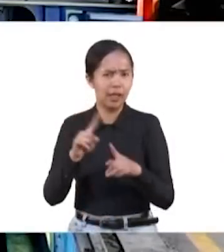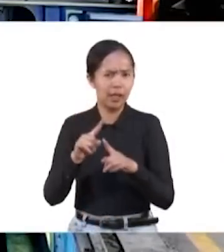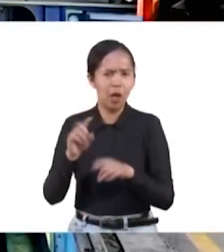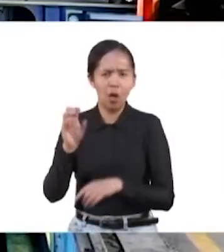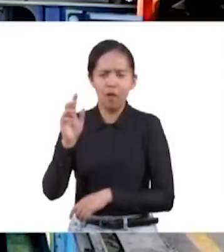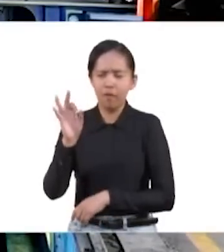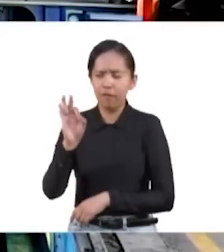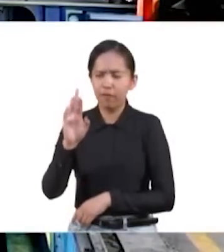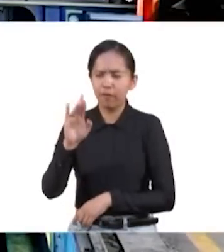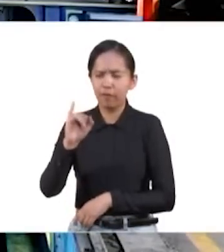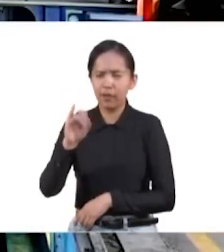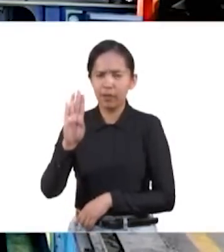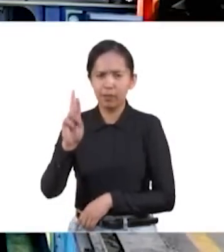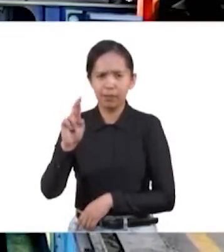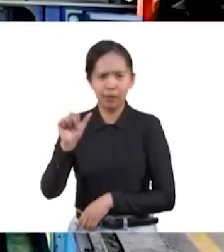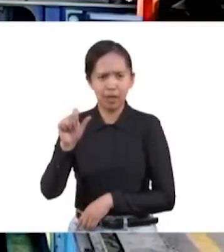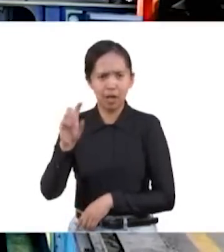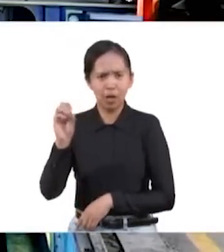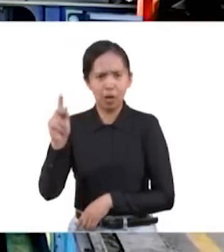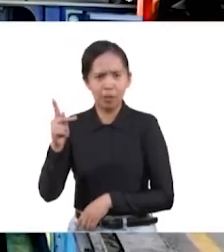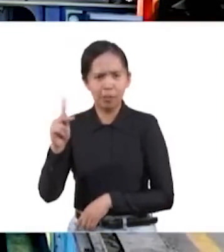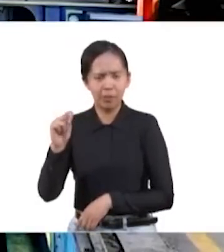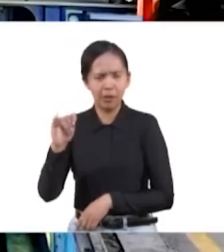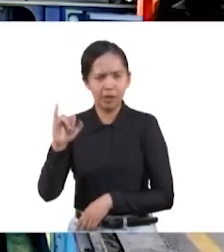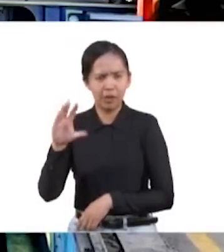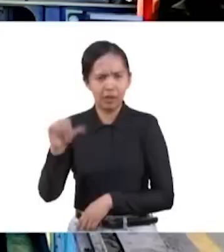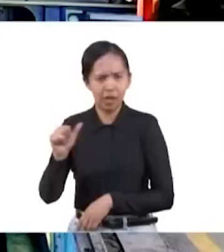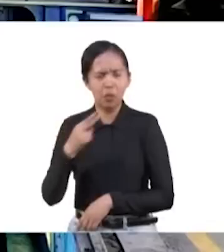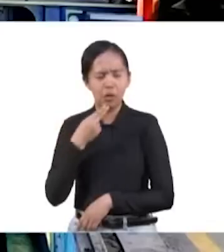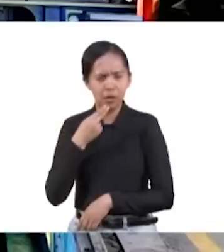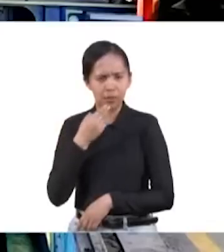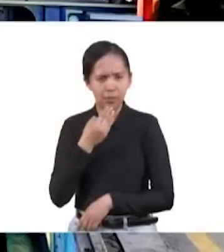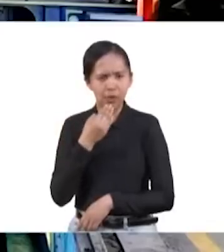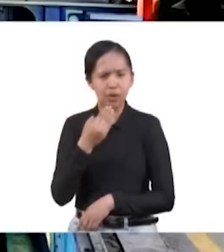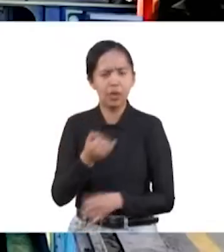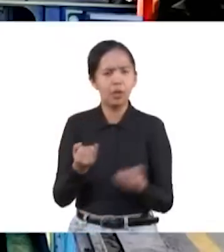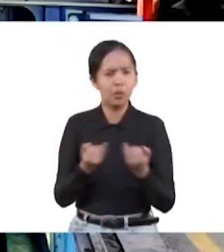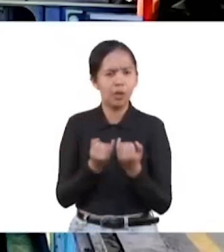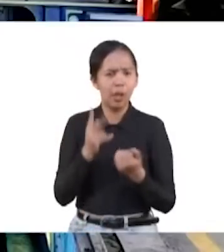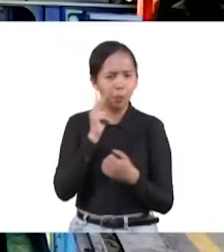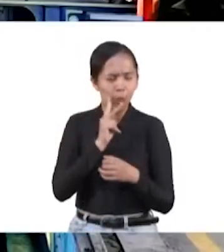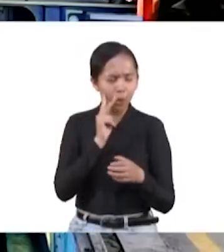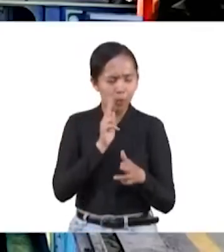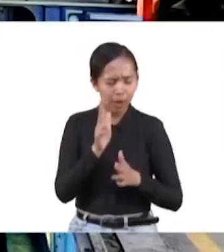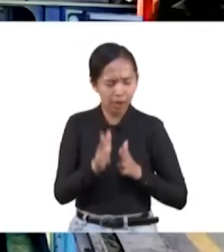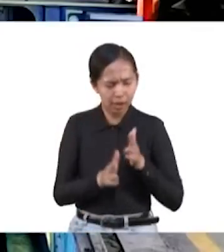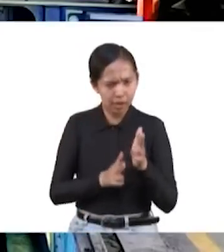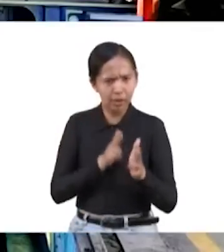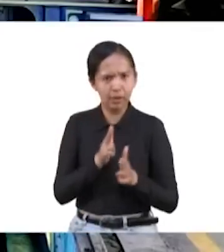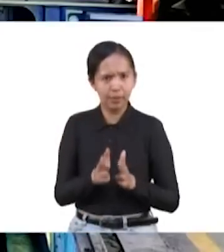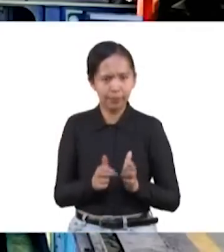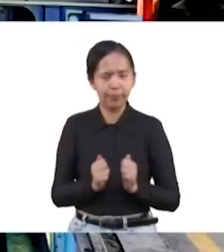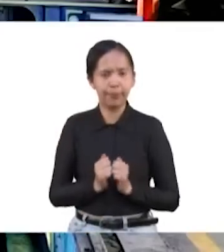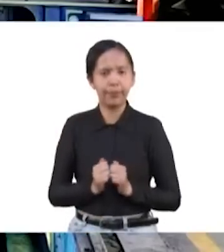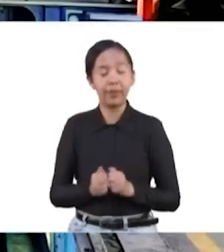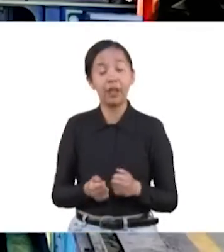fibra óptica, pruebas de funcionamiento del sistema de control y seguimiento de trenes. En una primera